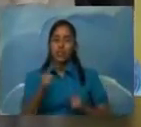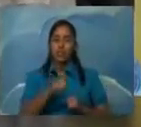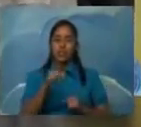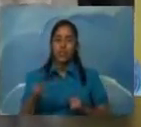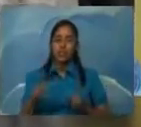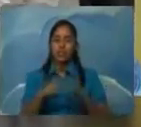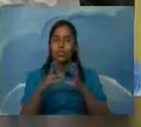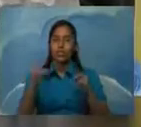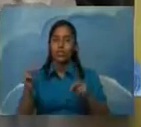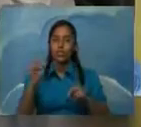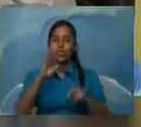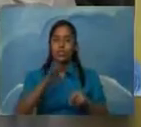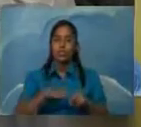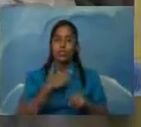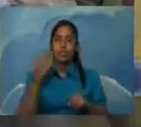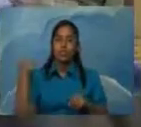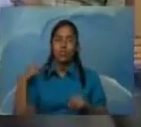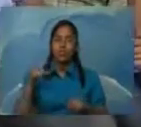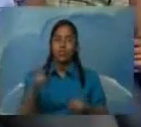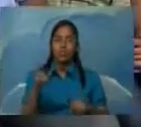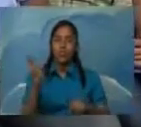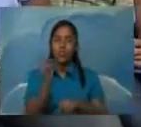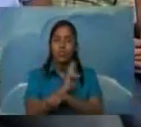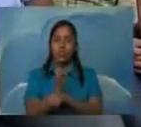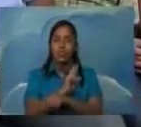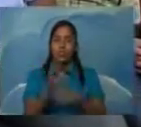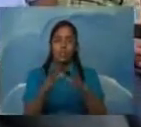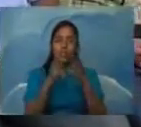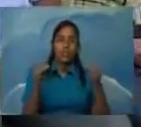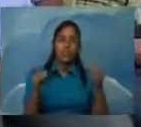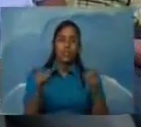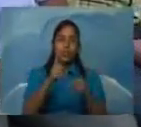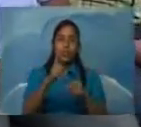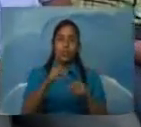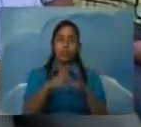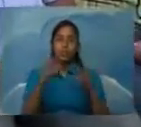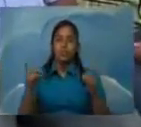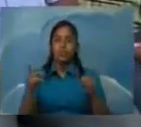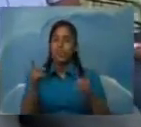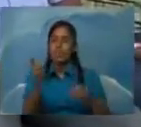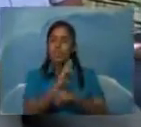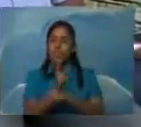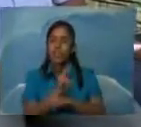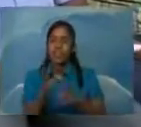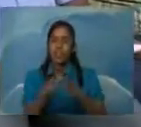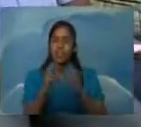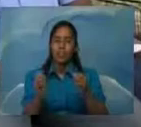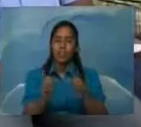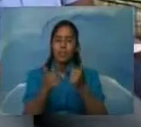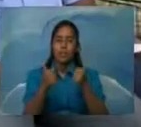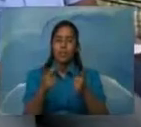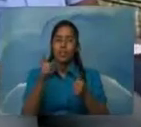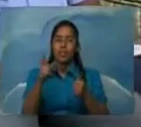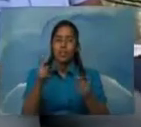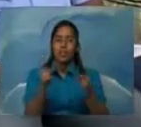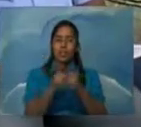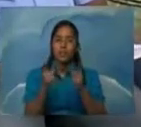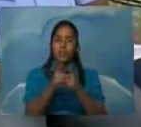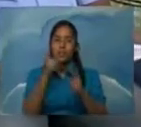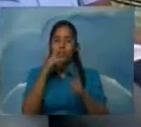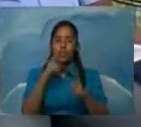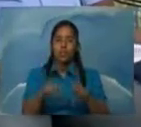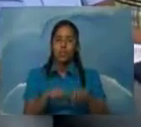se puede tener. Inmediatamente, ajuxa, ajuxa, salen a botar ese pedazo de